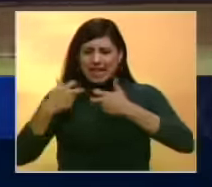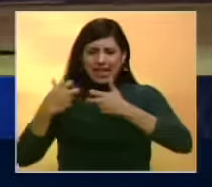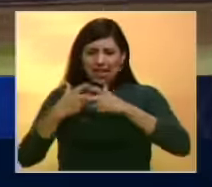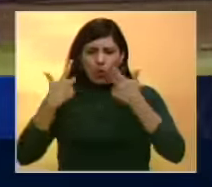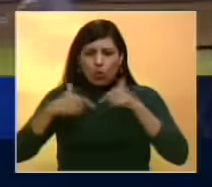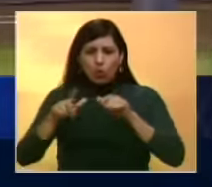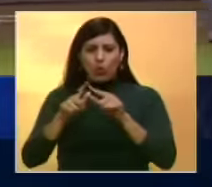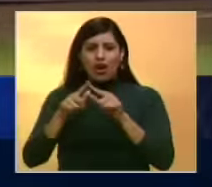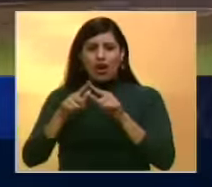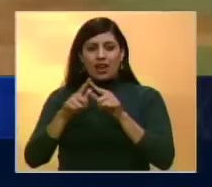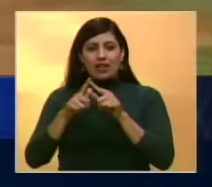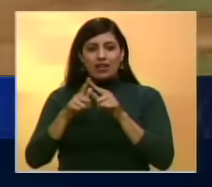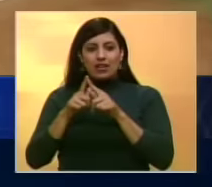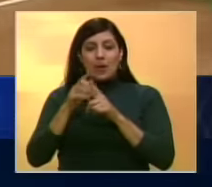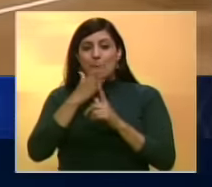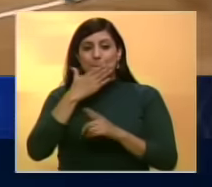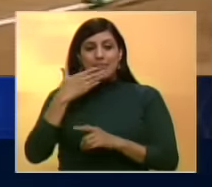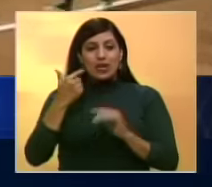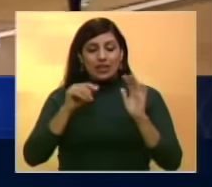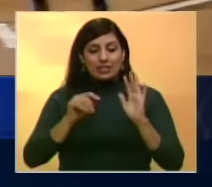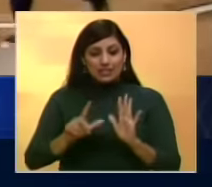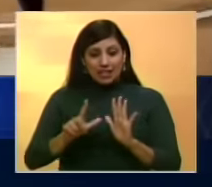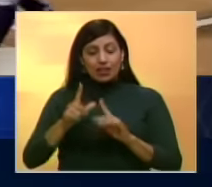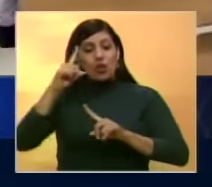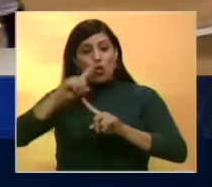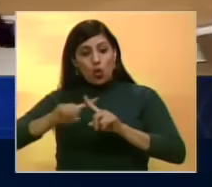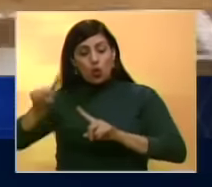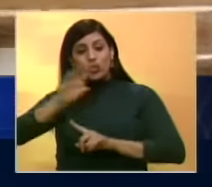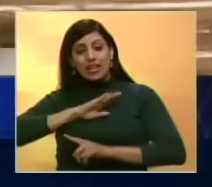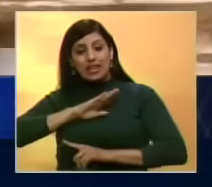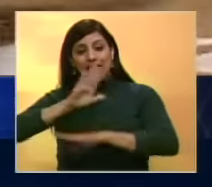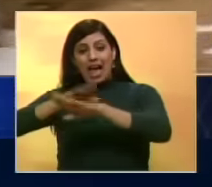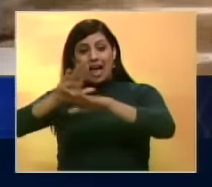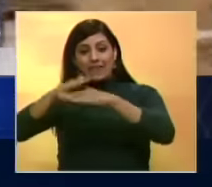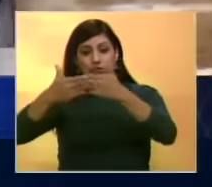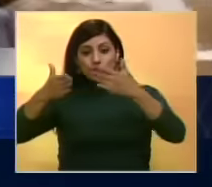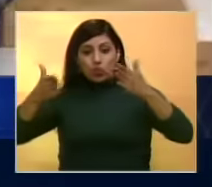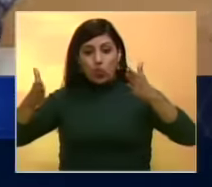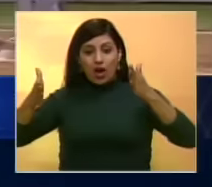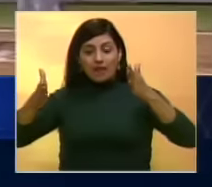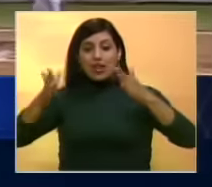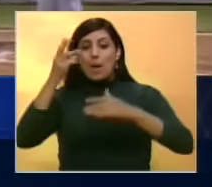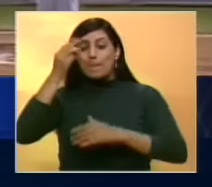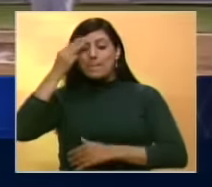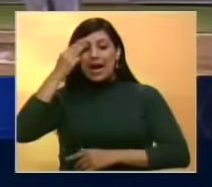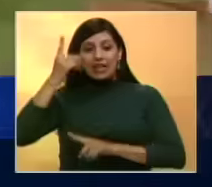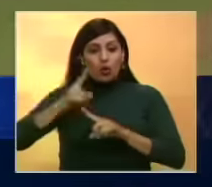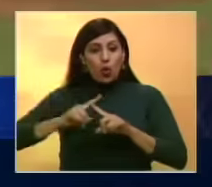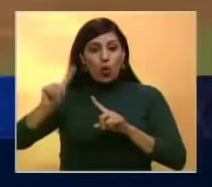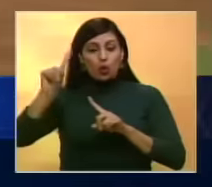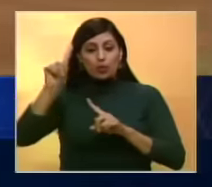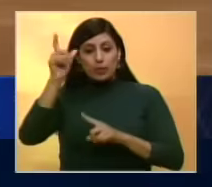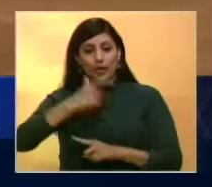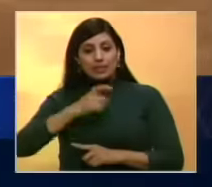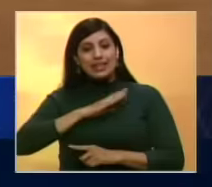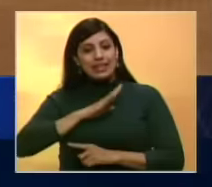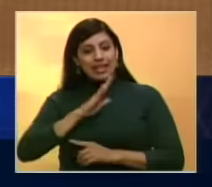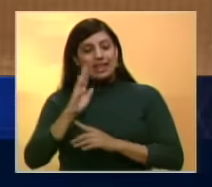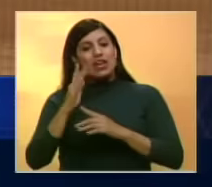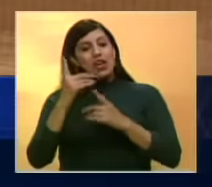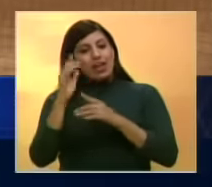adelante en la serie al mejor de siete Orlando Lara está anunciado para abrir por los magallaneros mientras que Manuel Flores l hará por la